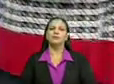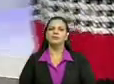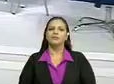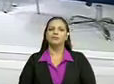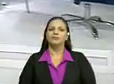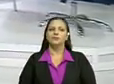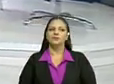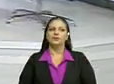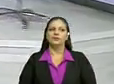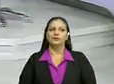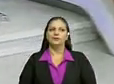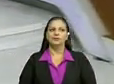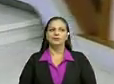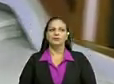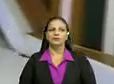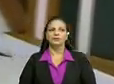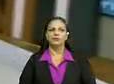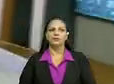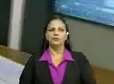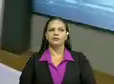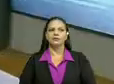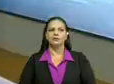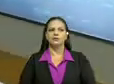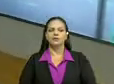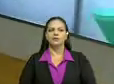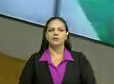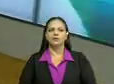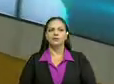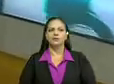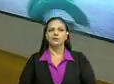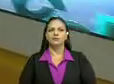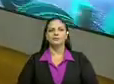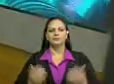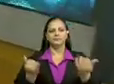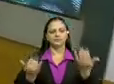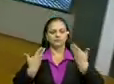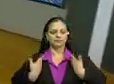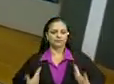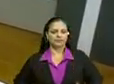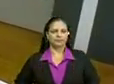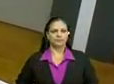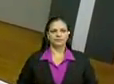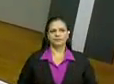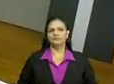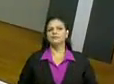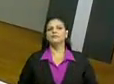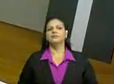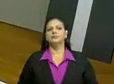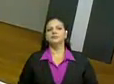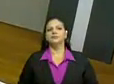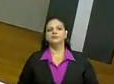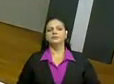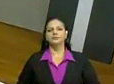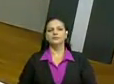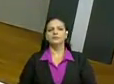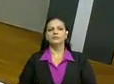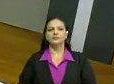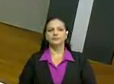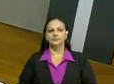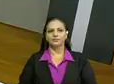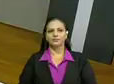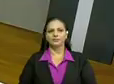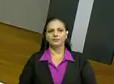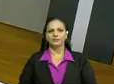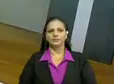es dos cucharadas de caldo y manda a la presa. Hoy la Bombón ha venido muy para hacer un viernes, pero de todas maneras así es la